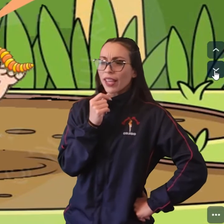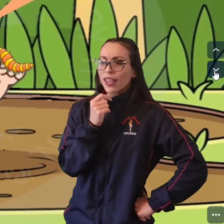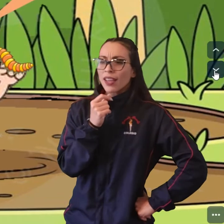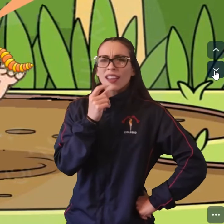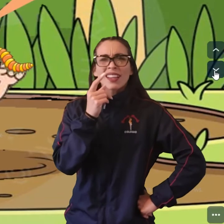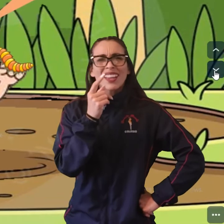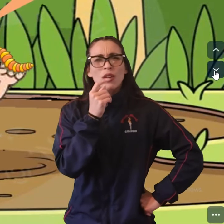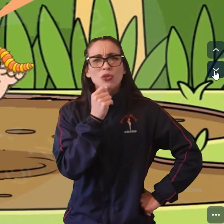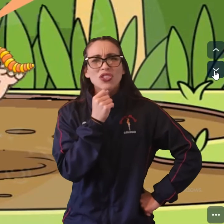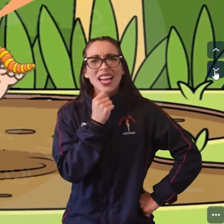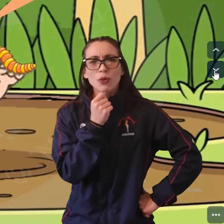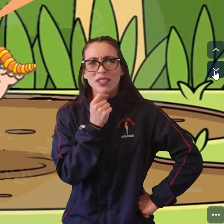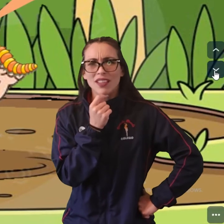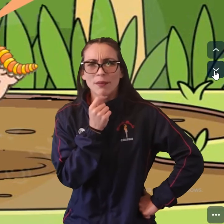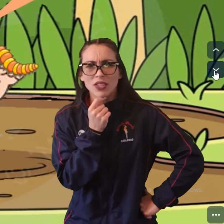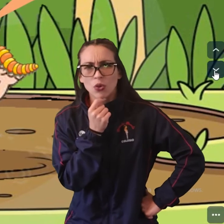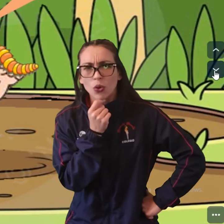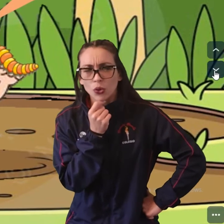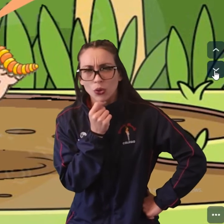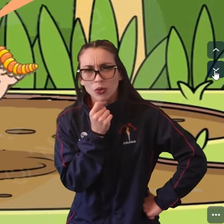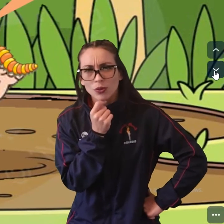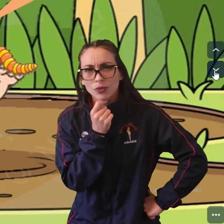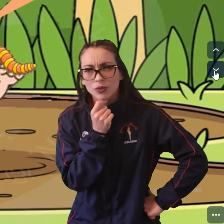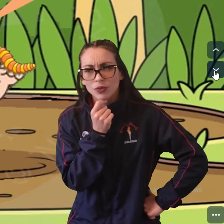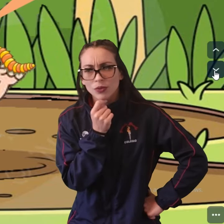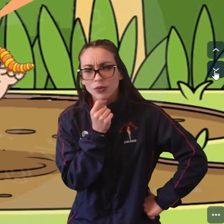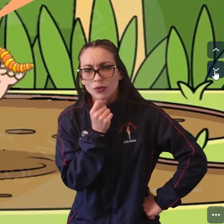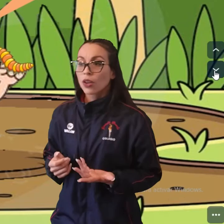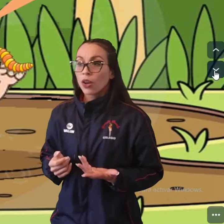¿Cómo sabré qué gusano es el más corto?